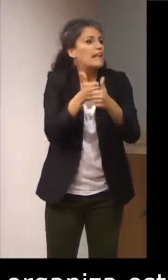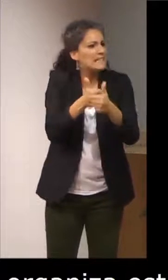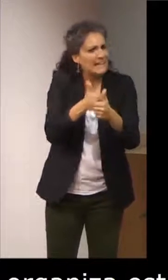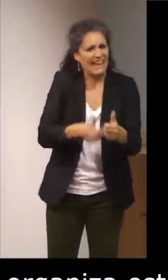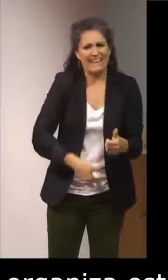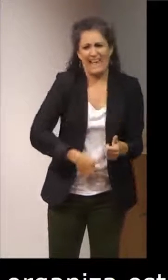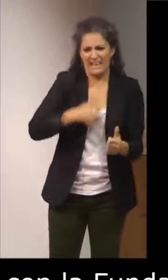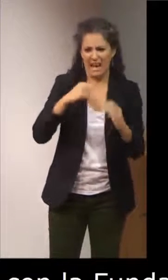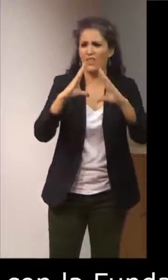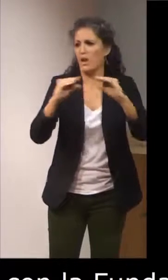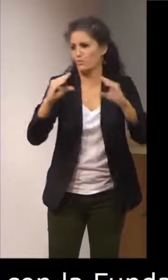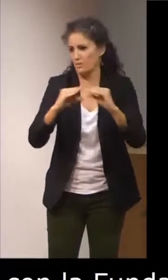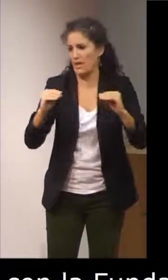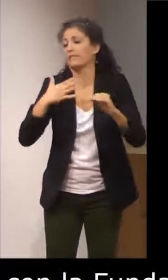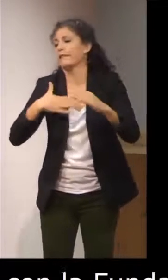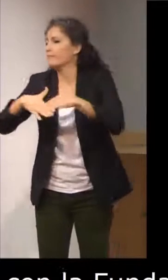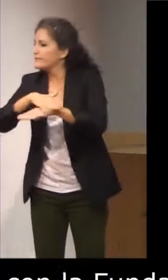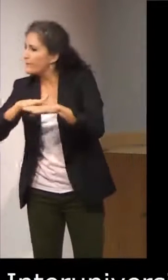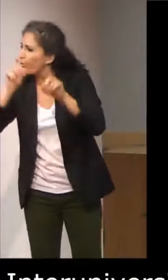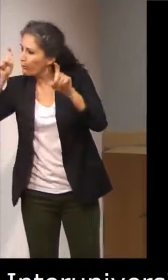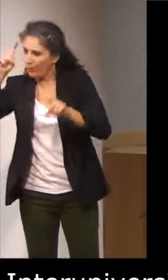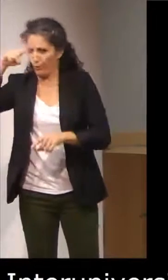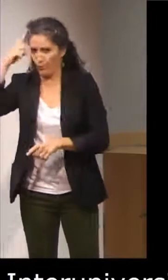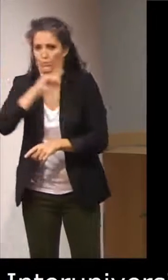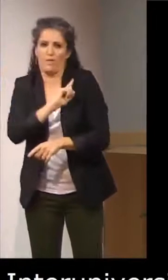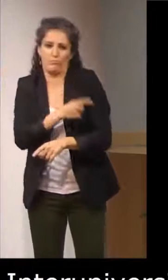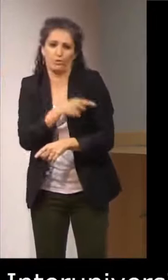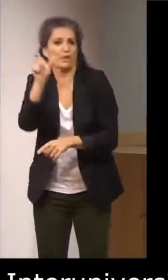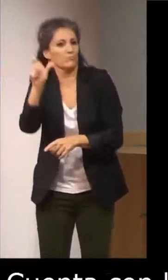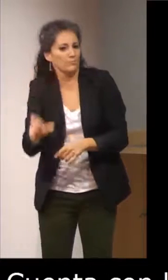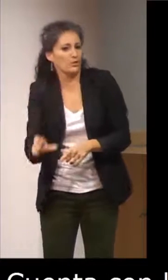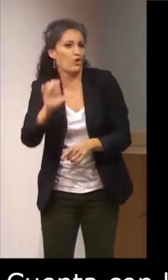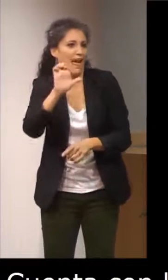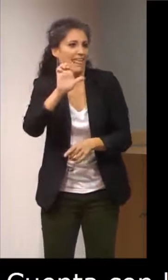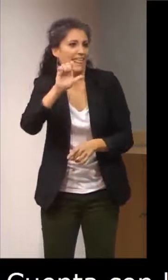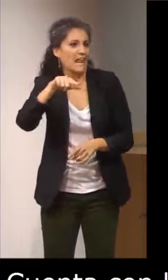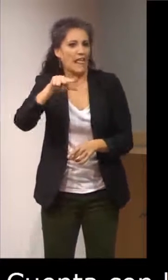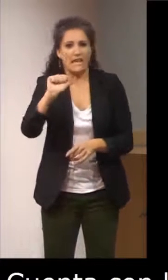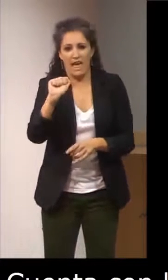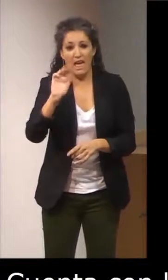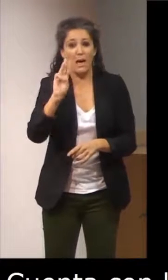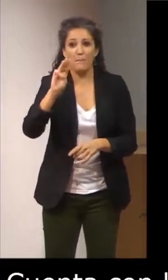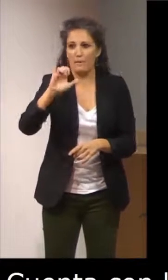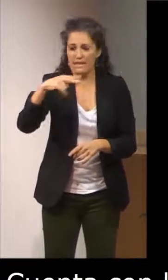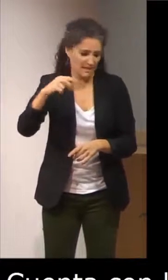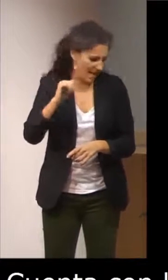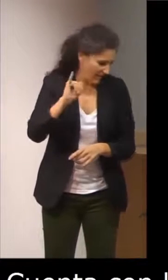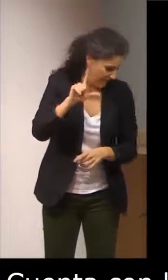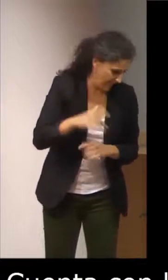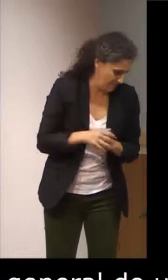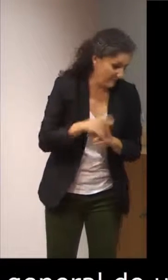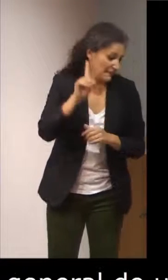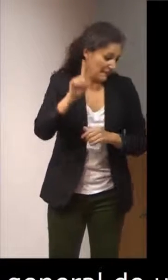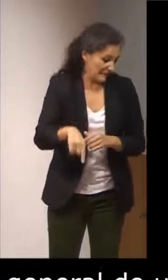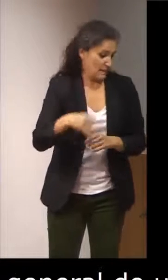Cuenta con la participación de la Secretaría General de Universidades del Ministerio de Educación, Cultura y Deporte en la persona de Elena Peñafiel.